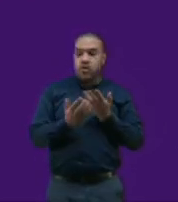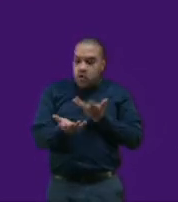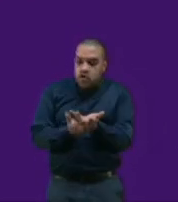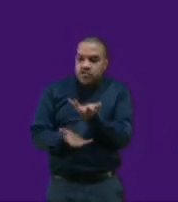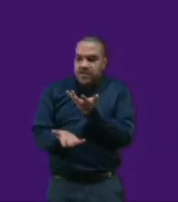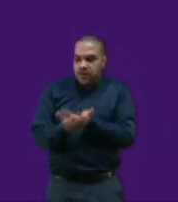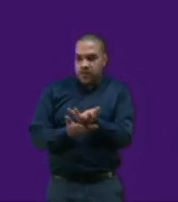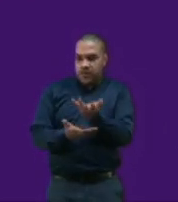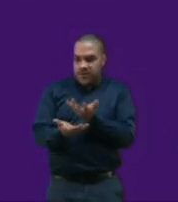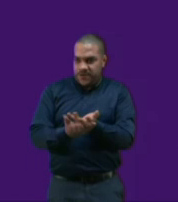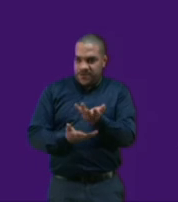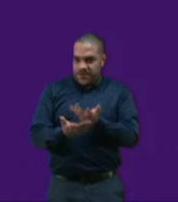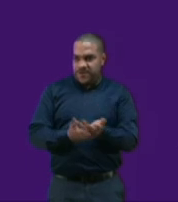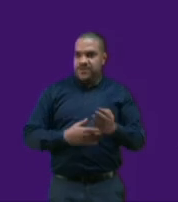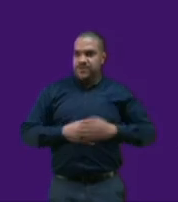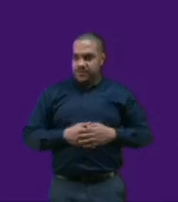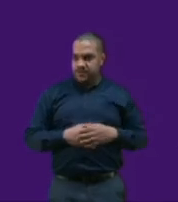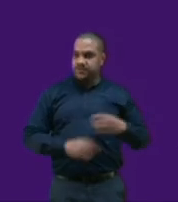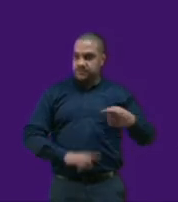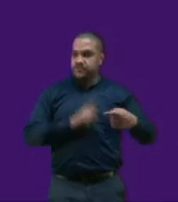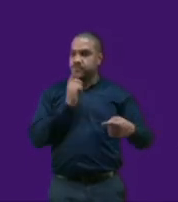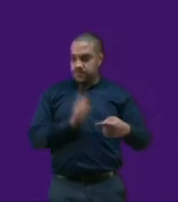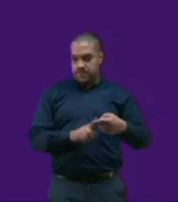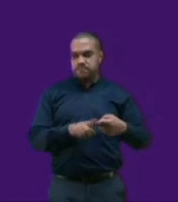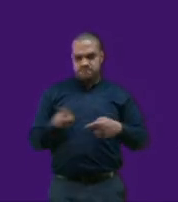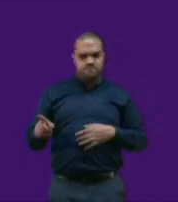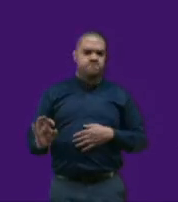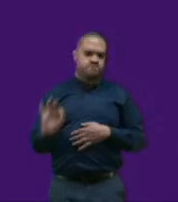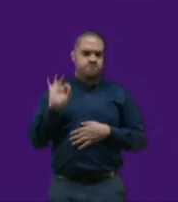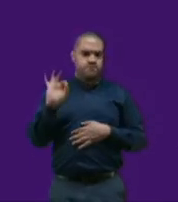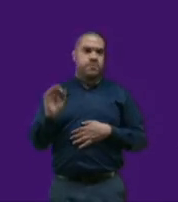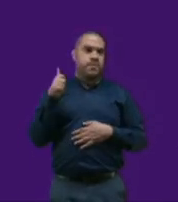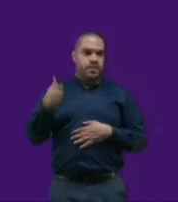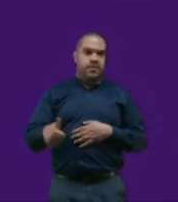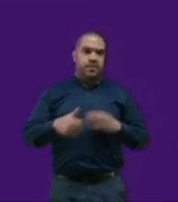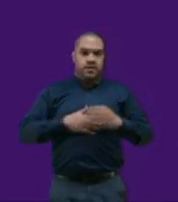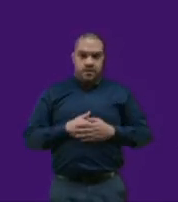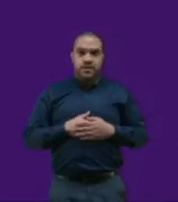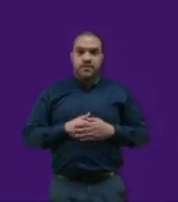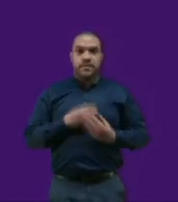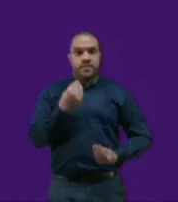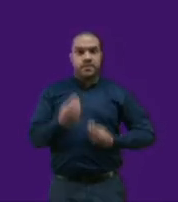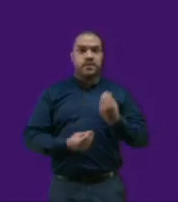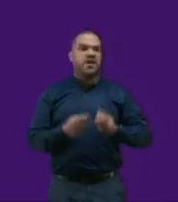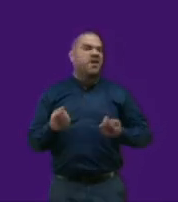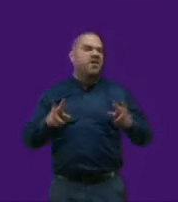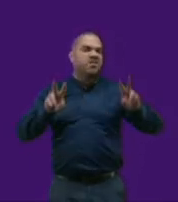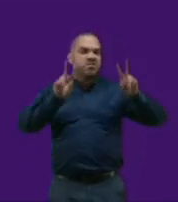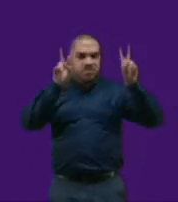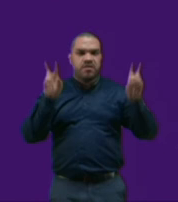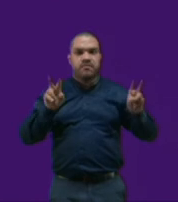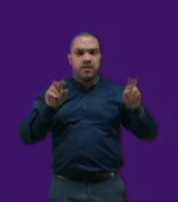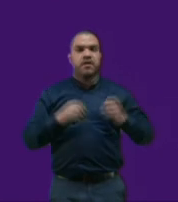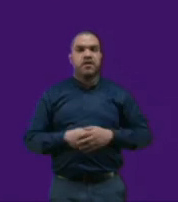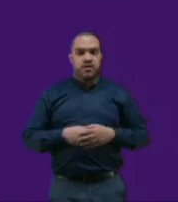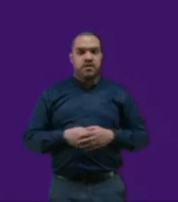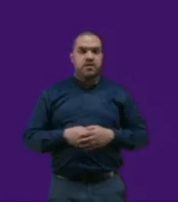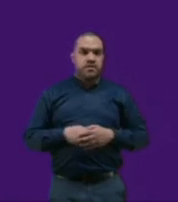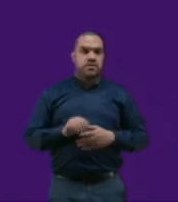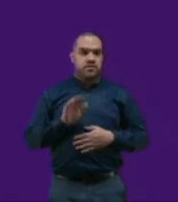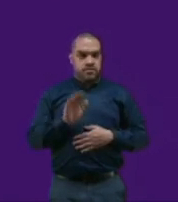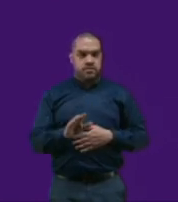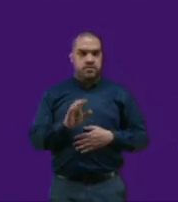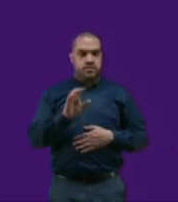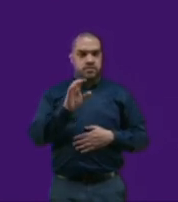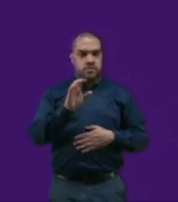Primero que todo, y creo que lo hiciste muy bien en ese, lo que llamaríamos elevator pitch, ese poquito